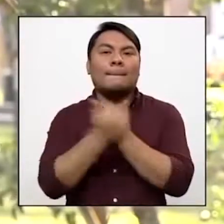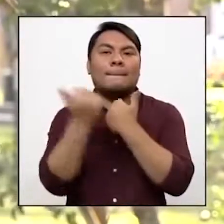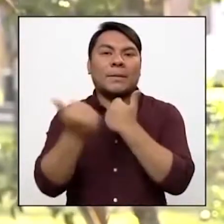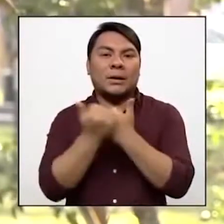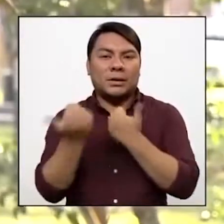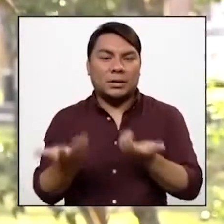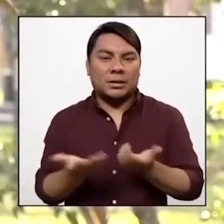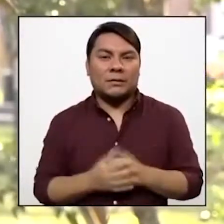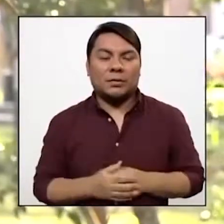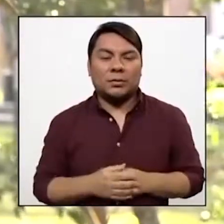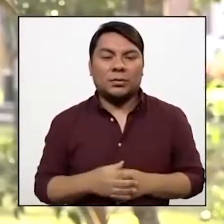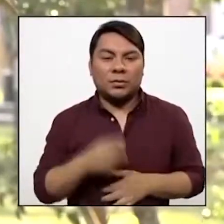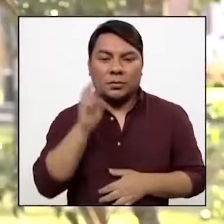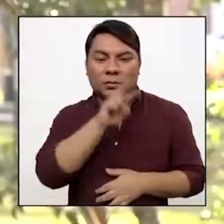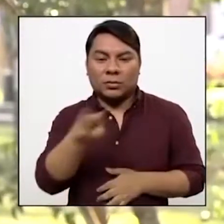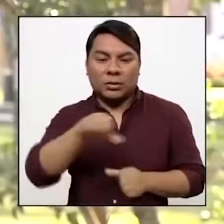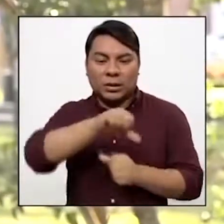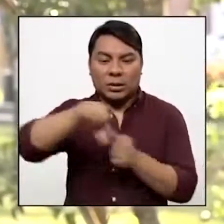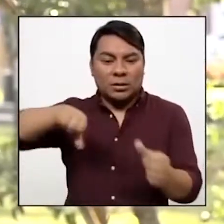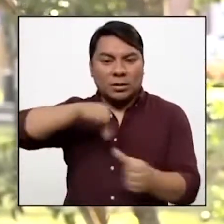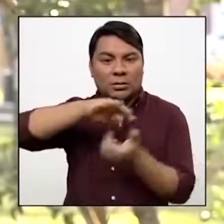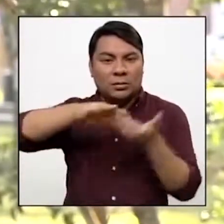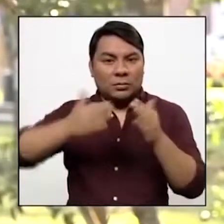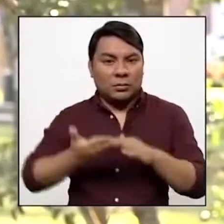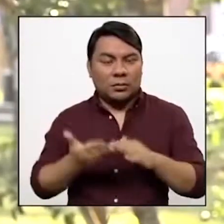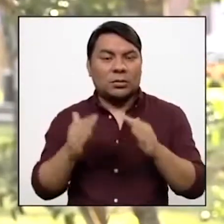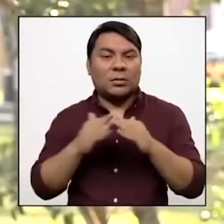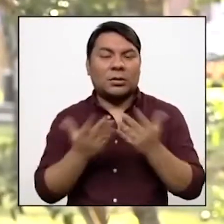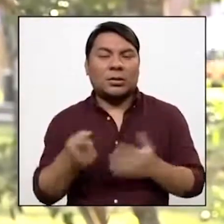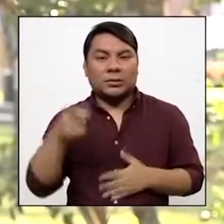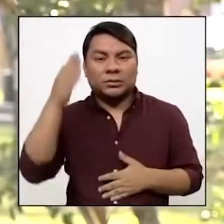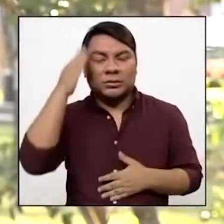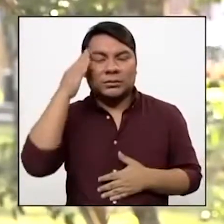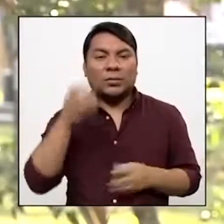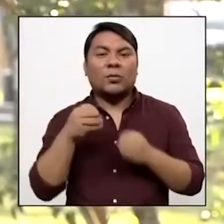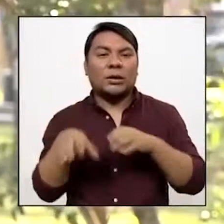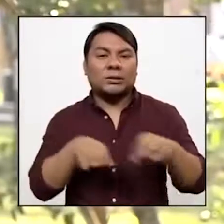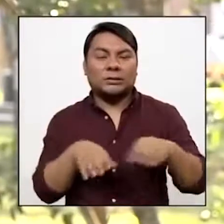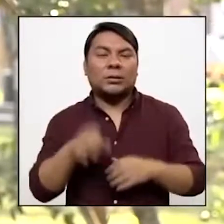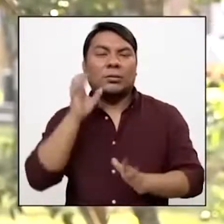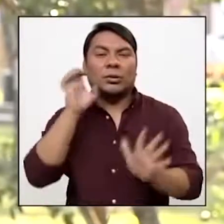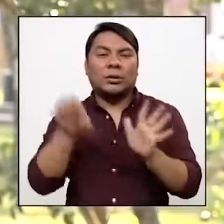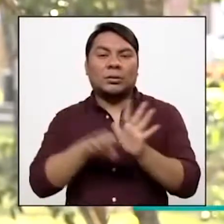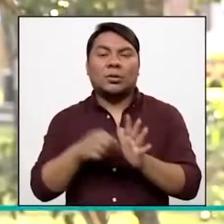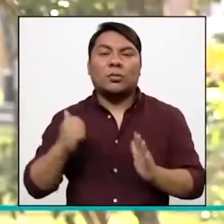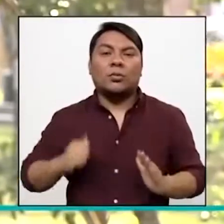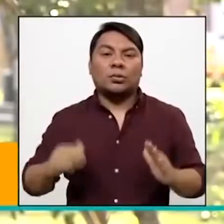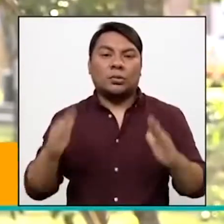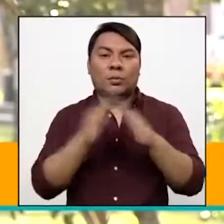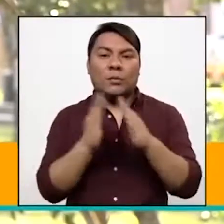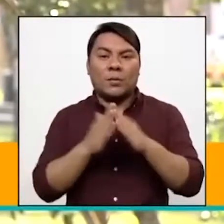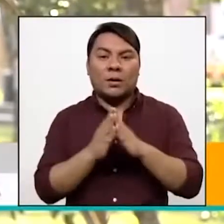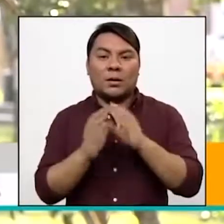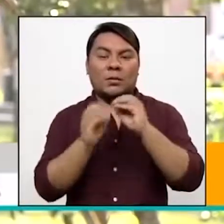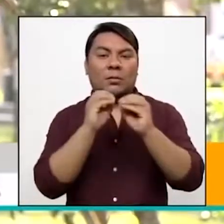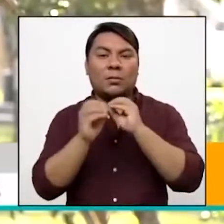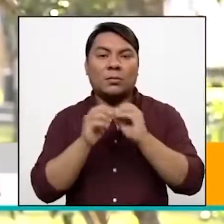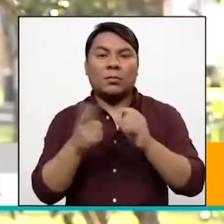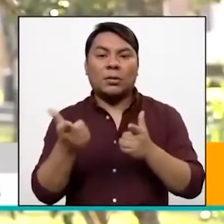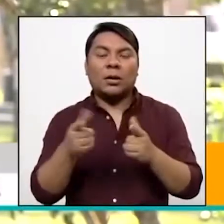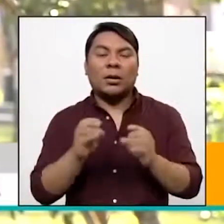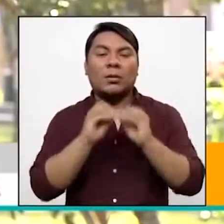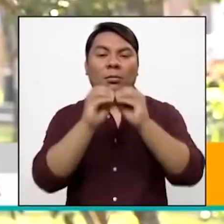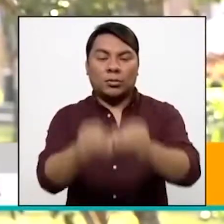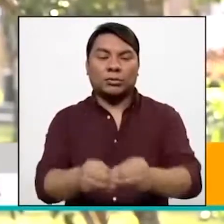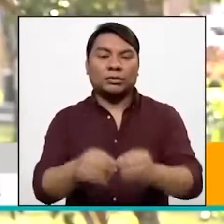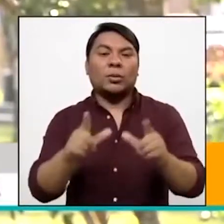a ellos somos y saber qué recursos tenemos. Si, por ejemplo, la municipalidad ha diseñado un refugio